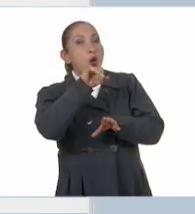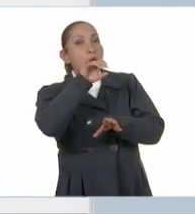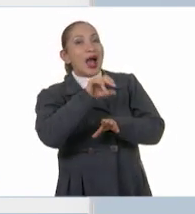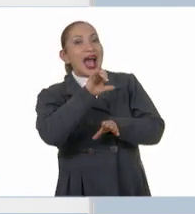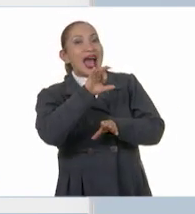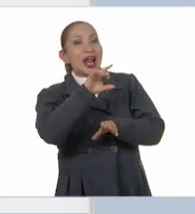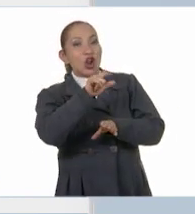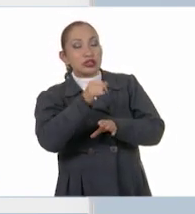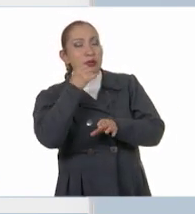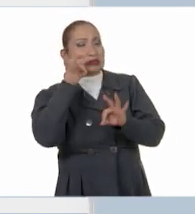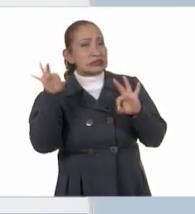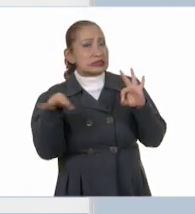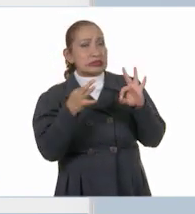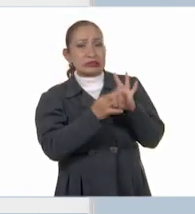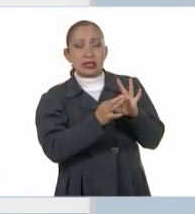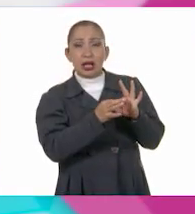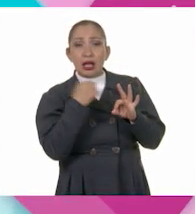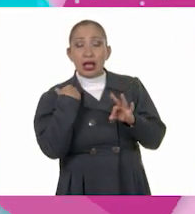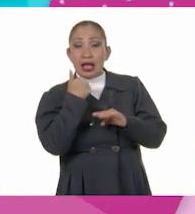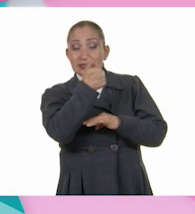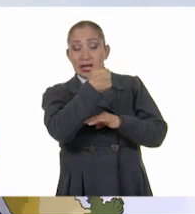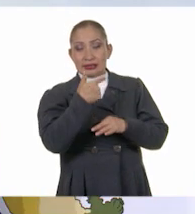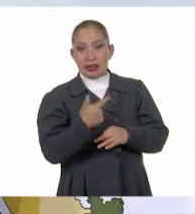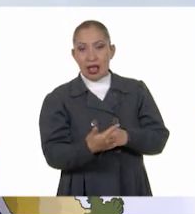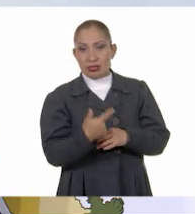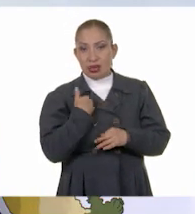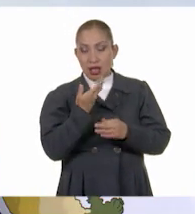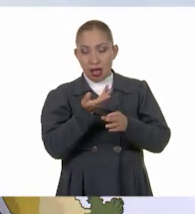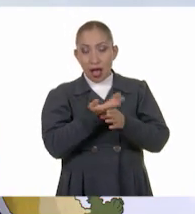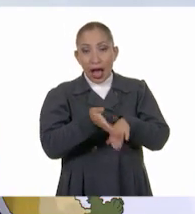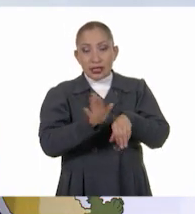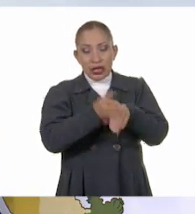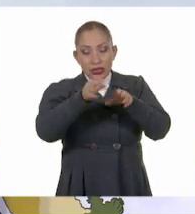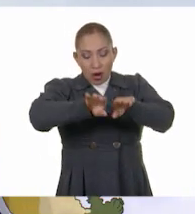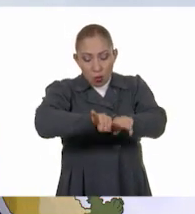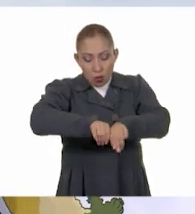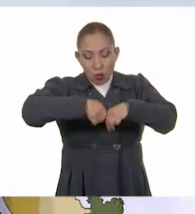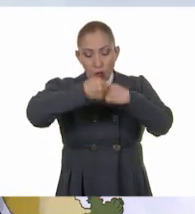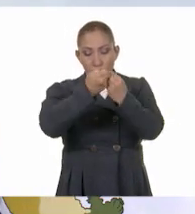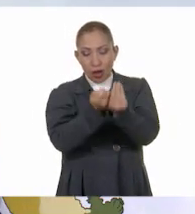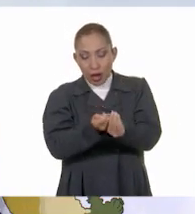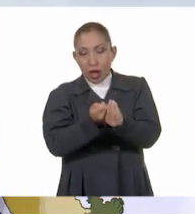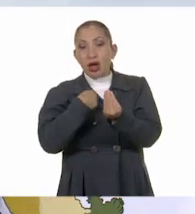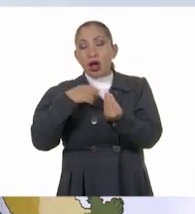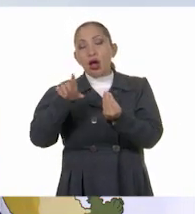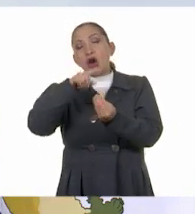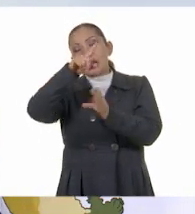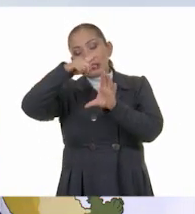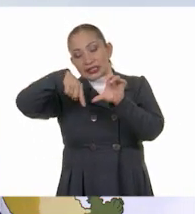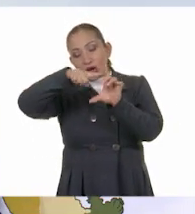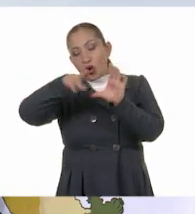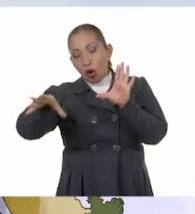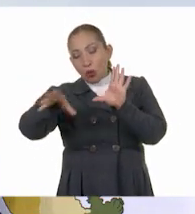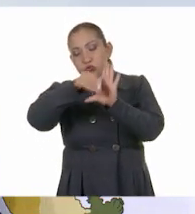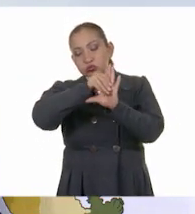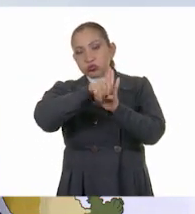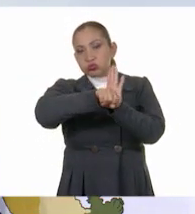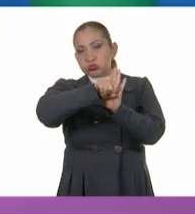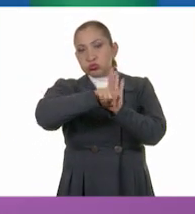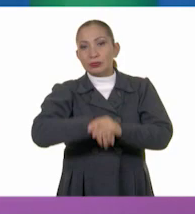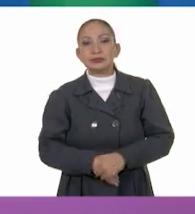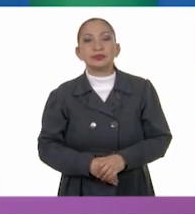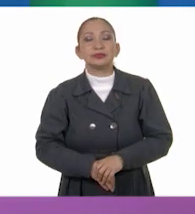hizo puntualmente el paso 6 y 7, darle vuelta al calcetín y pegarle del otro lado el circulito rosa.